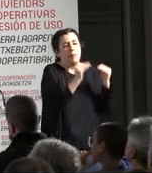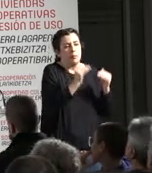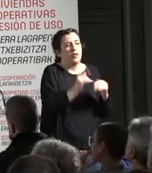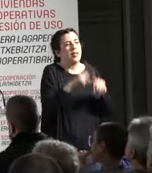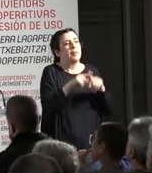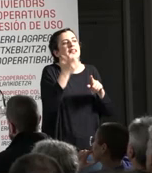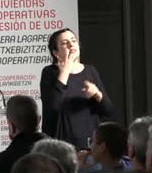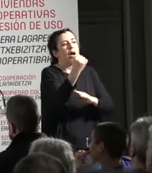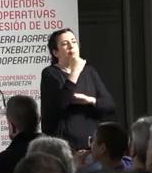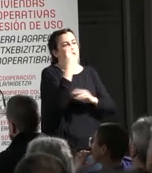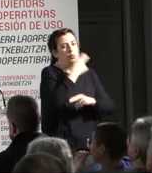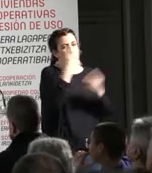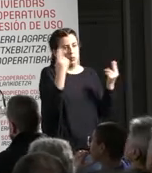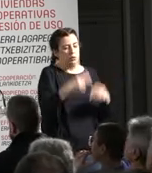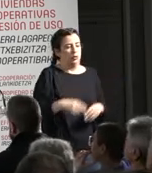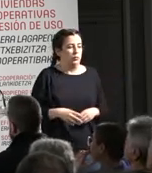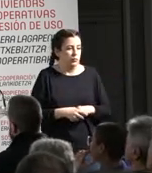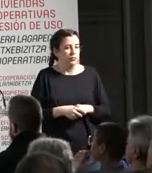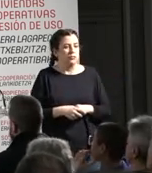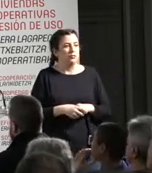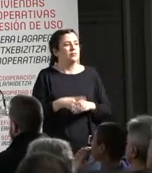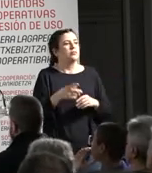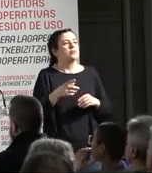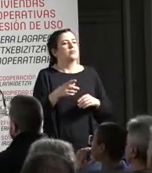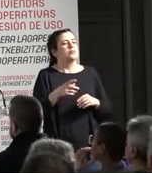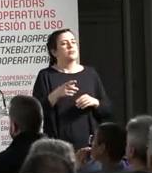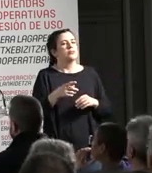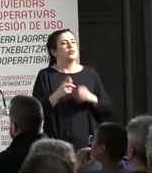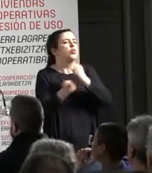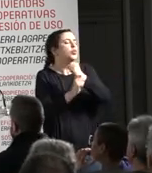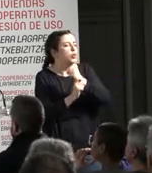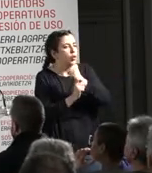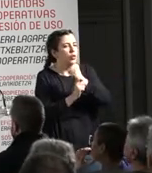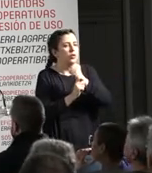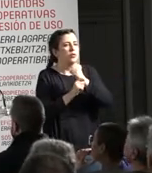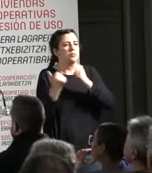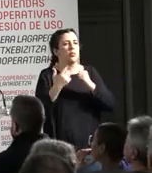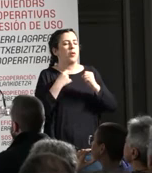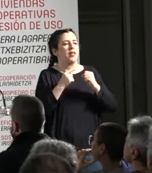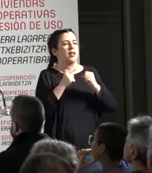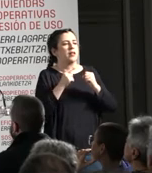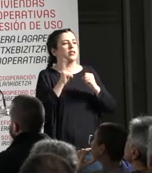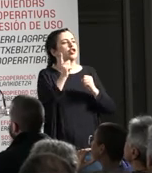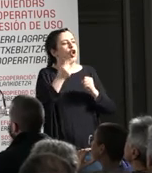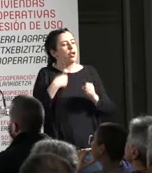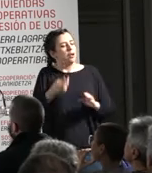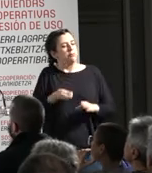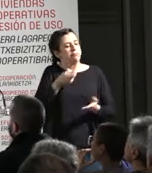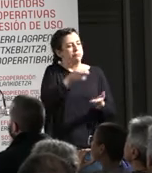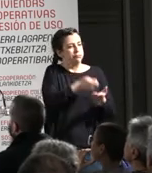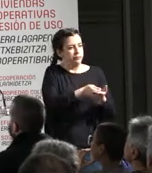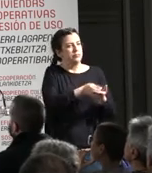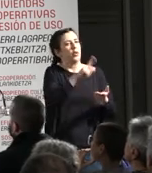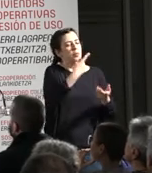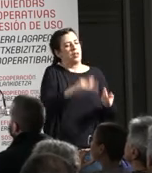pública. Y esto no es retornable. La clave es que esto es como una... es retornable solo el capital inicial, ¿vale? El otro es un alquiler